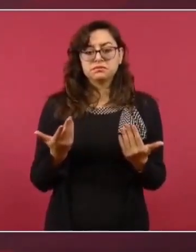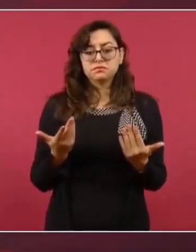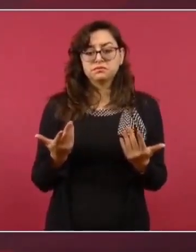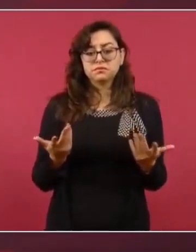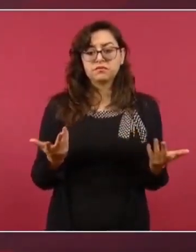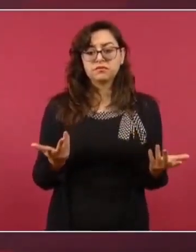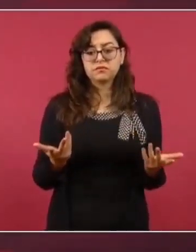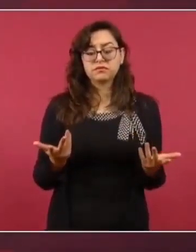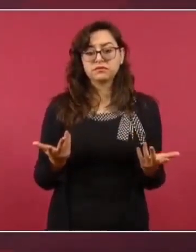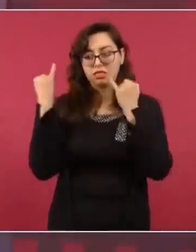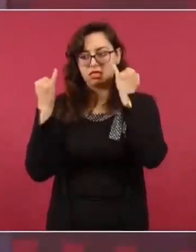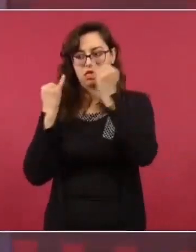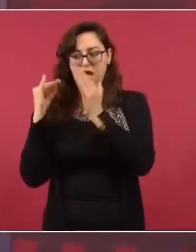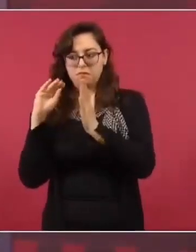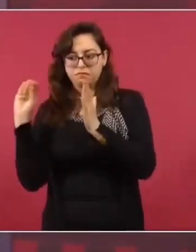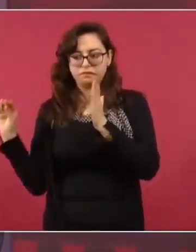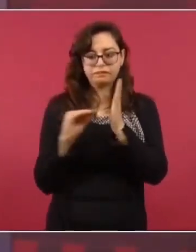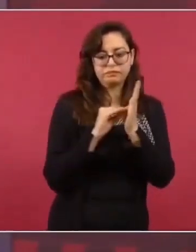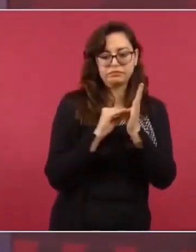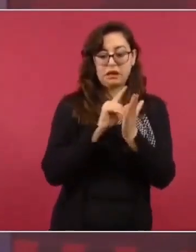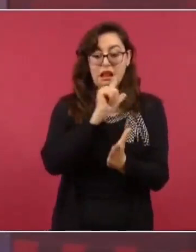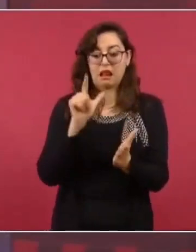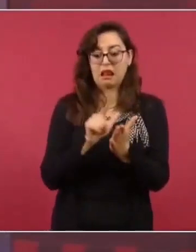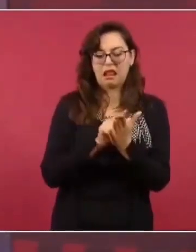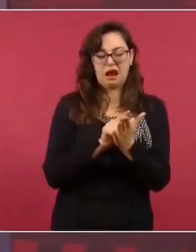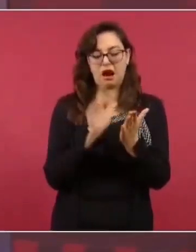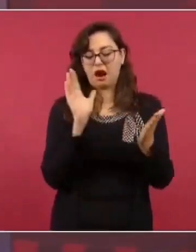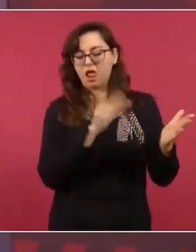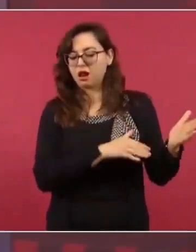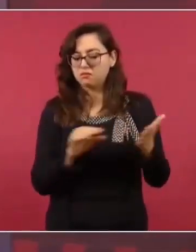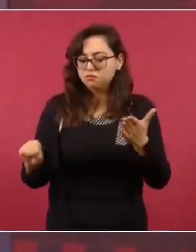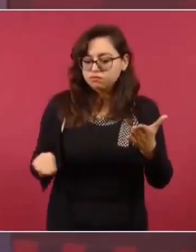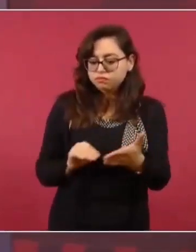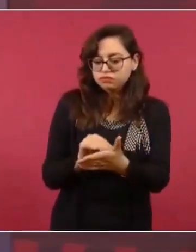sea extralegal. Eso es lo que debe de